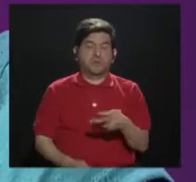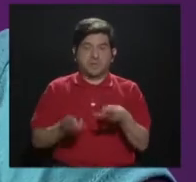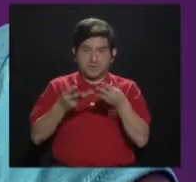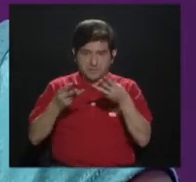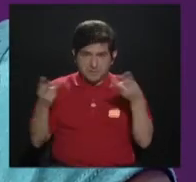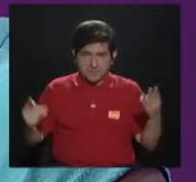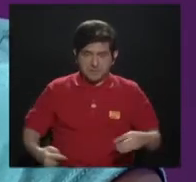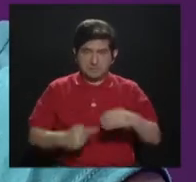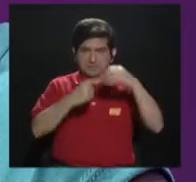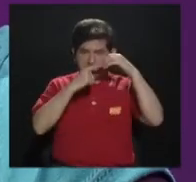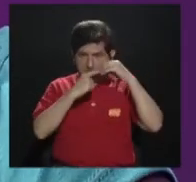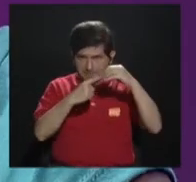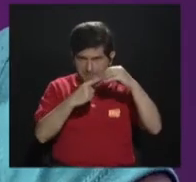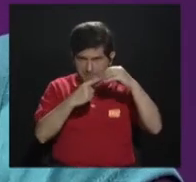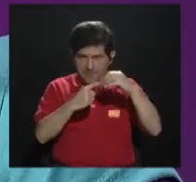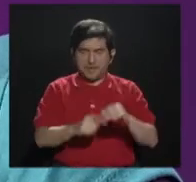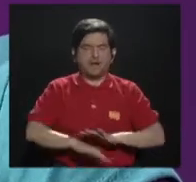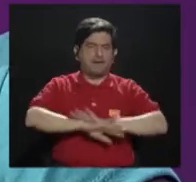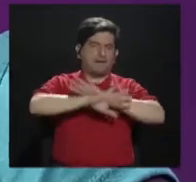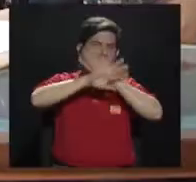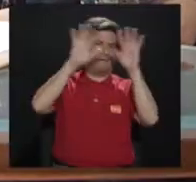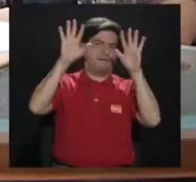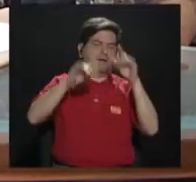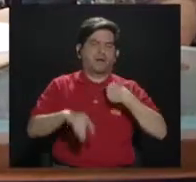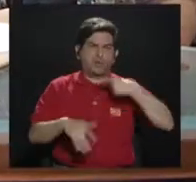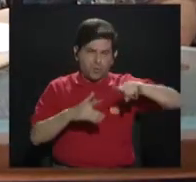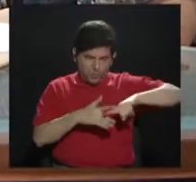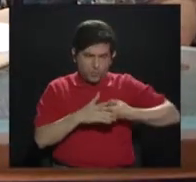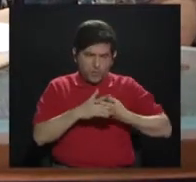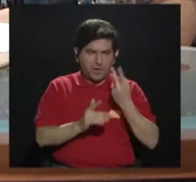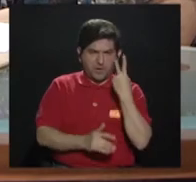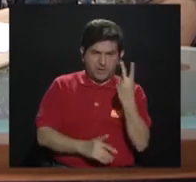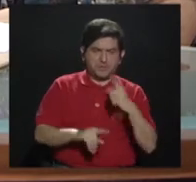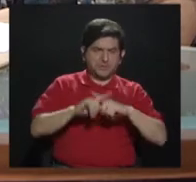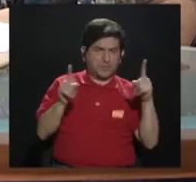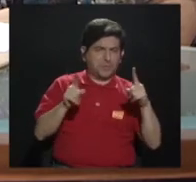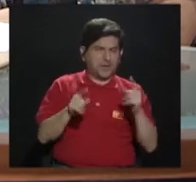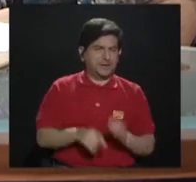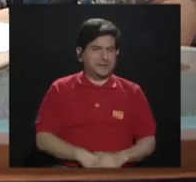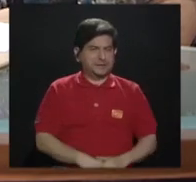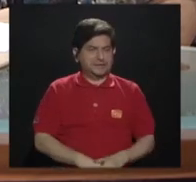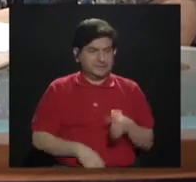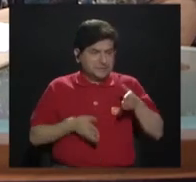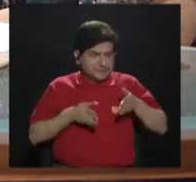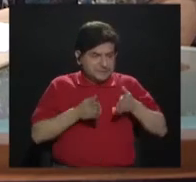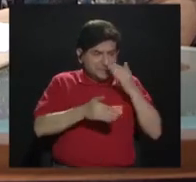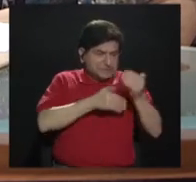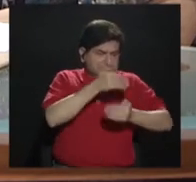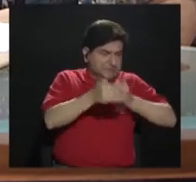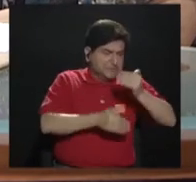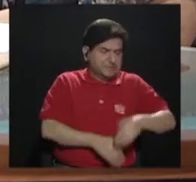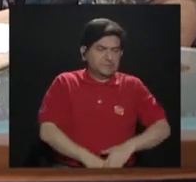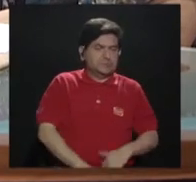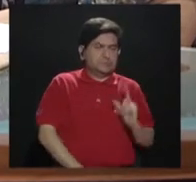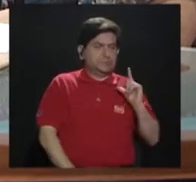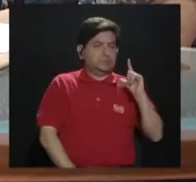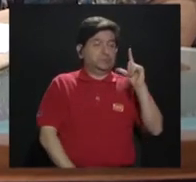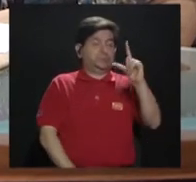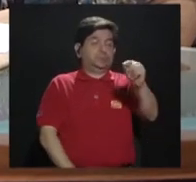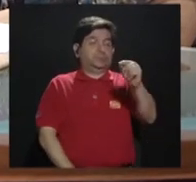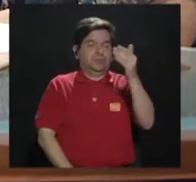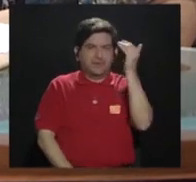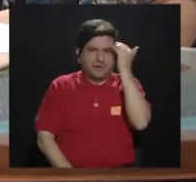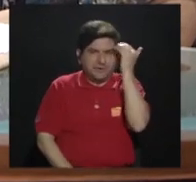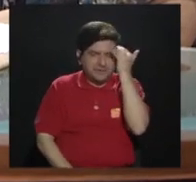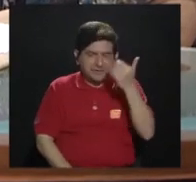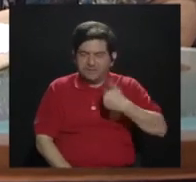prima, claro, uno al inicio lo ve, pero el camino es largo, al iniciar, al saber